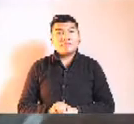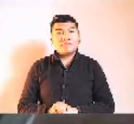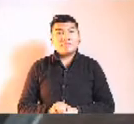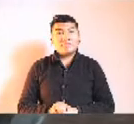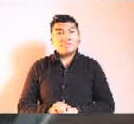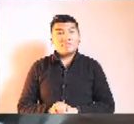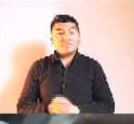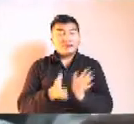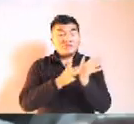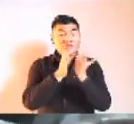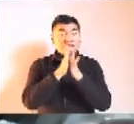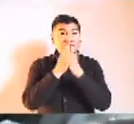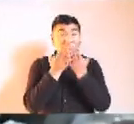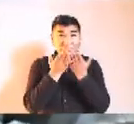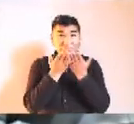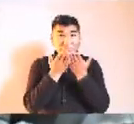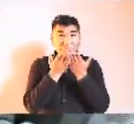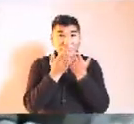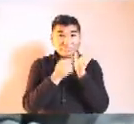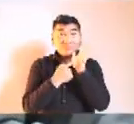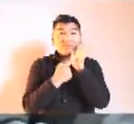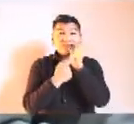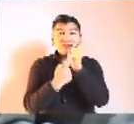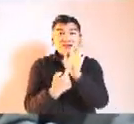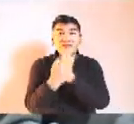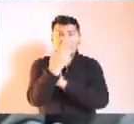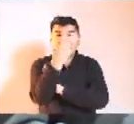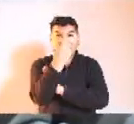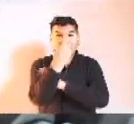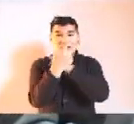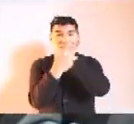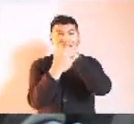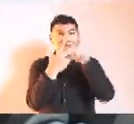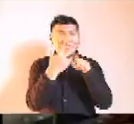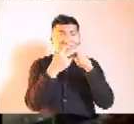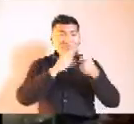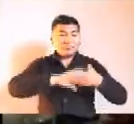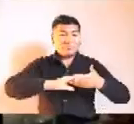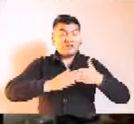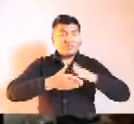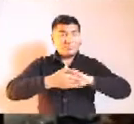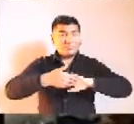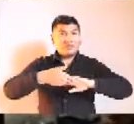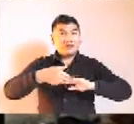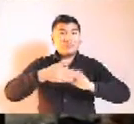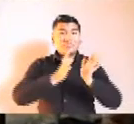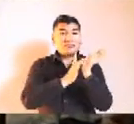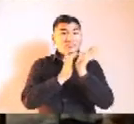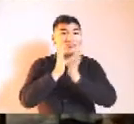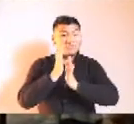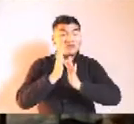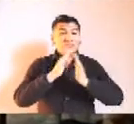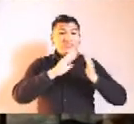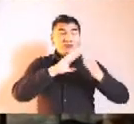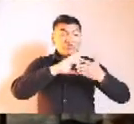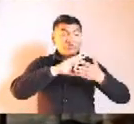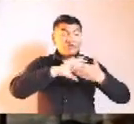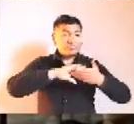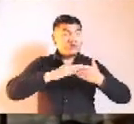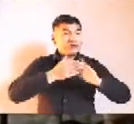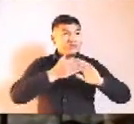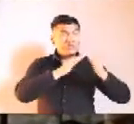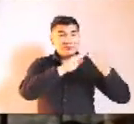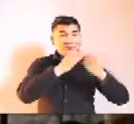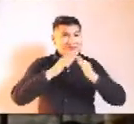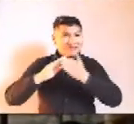El Evangelio presenta tres parábolas que Jesús relató al pueblo